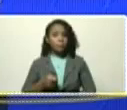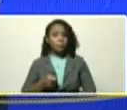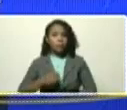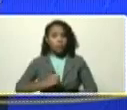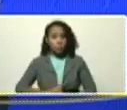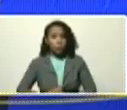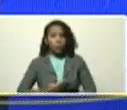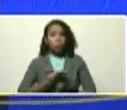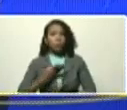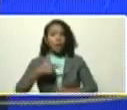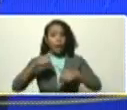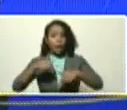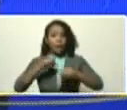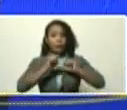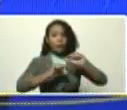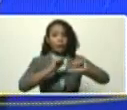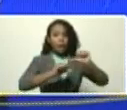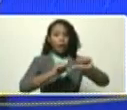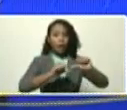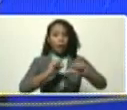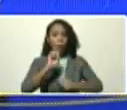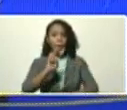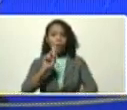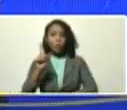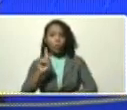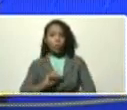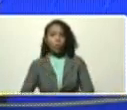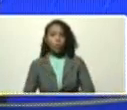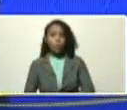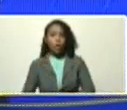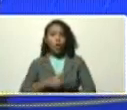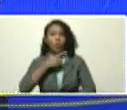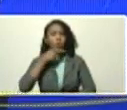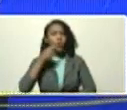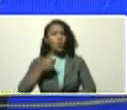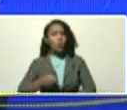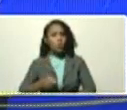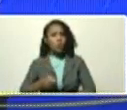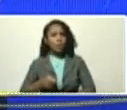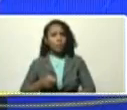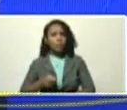renacido en este siglo XXI. La Rusia